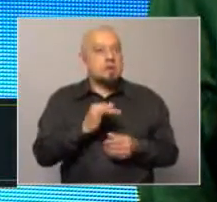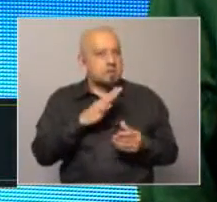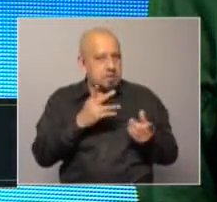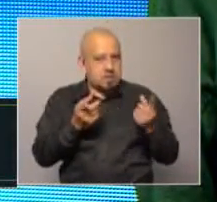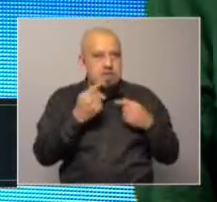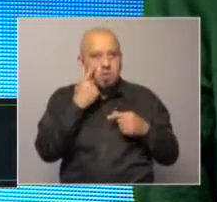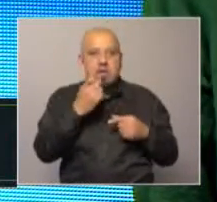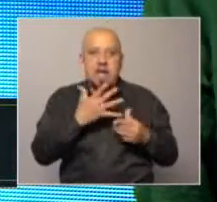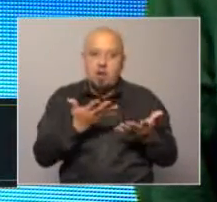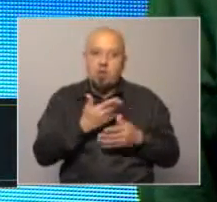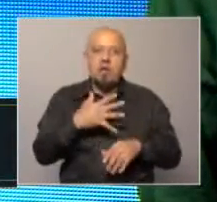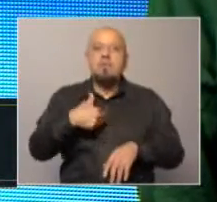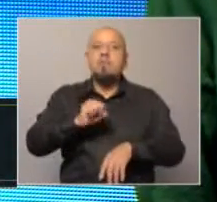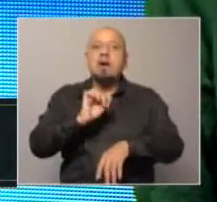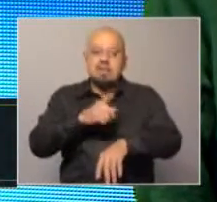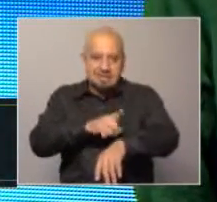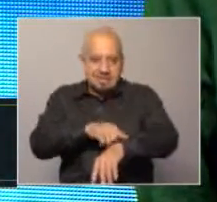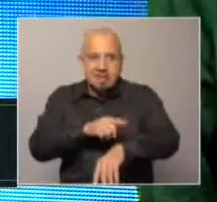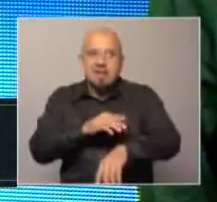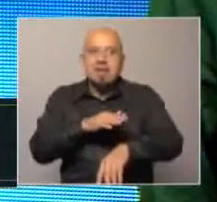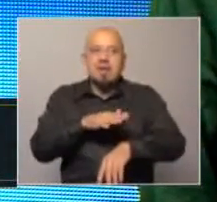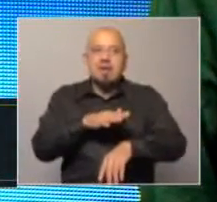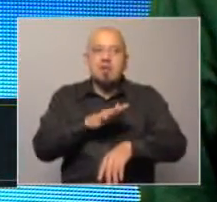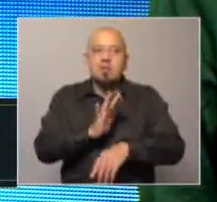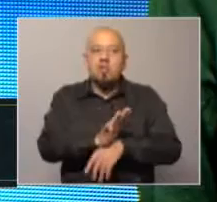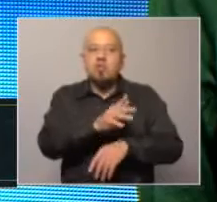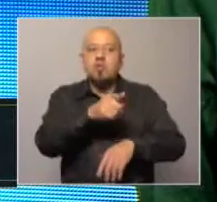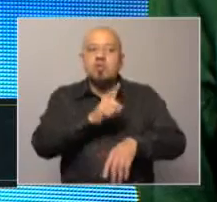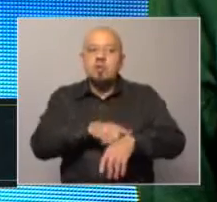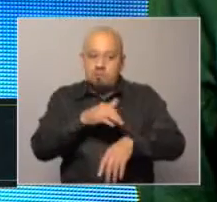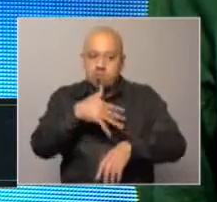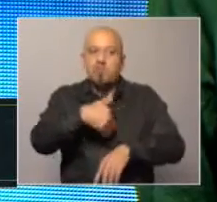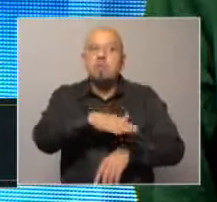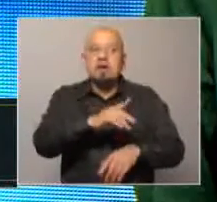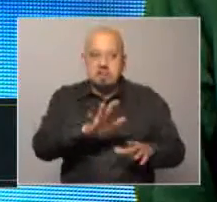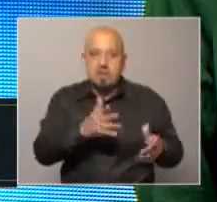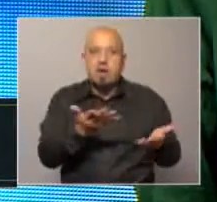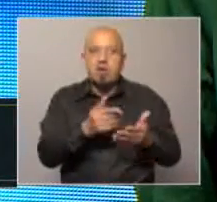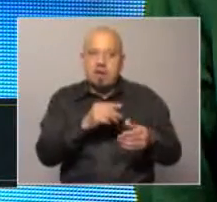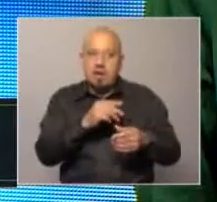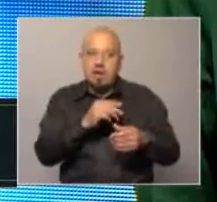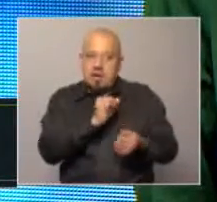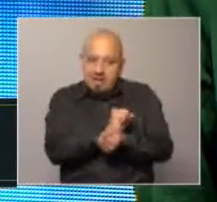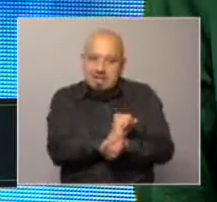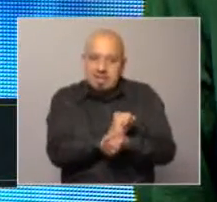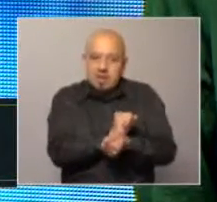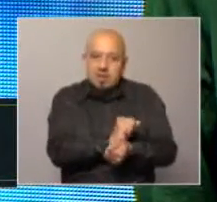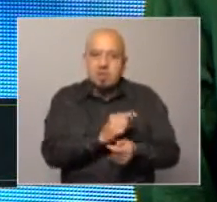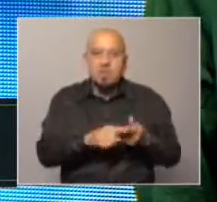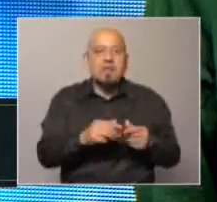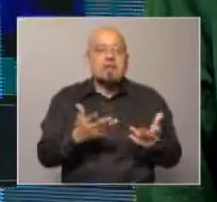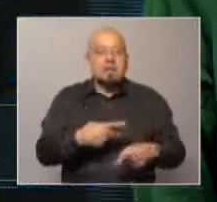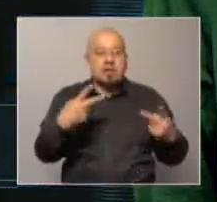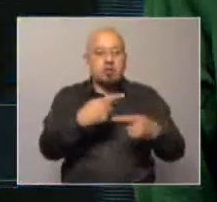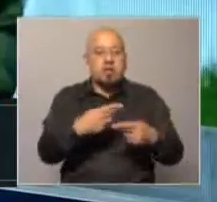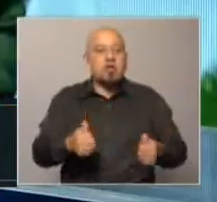que en otras épocas, tanto por la pandemia, ¿no? Como una excusa, pero también porque se fueron cortando algunos